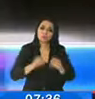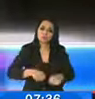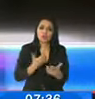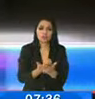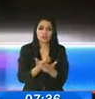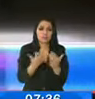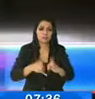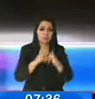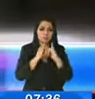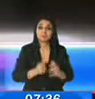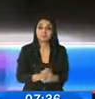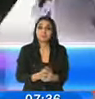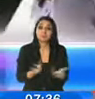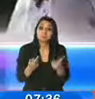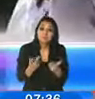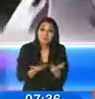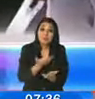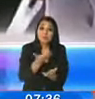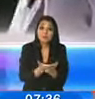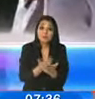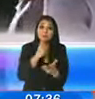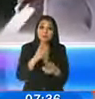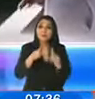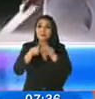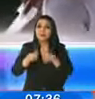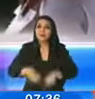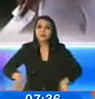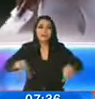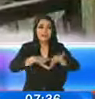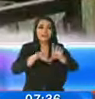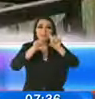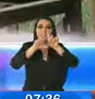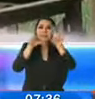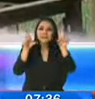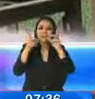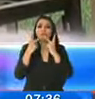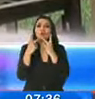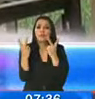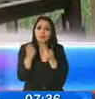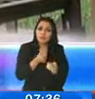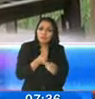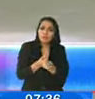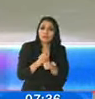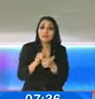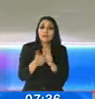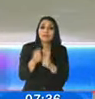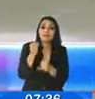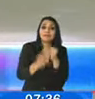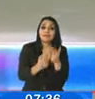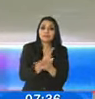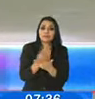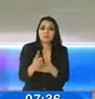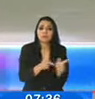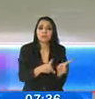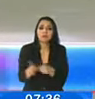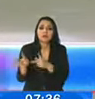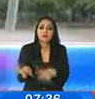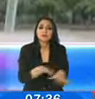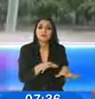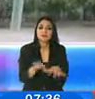Además, se plantea la posibilidad de que las diversas entidades del Estado se hagan presentes cada fin de semana para organizar